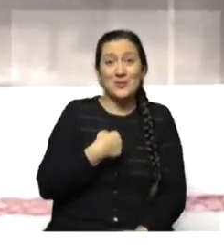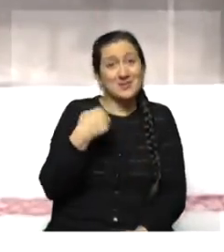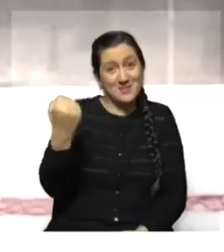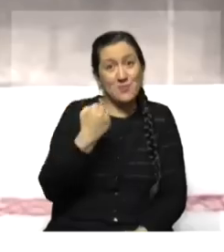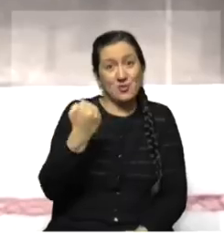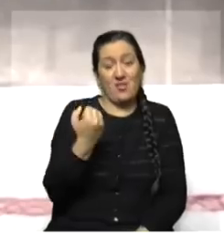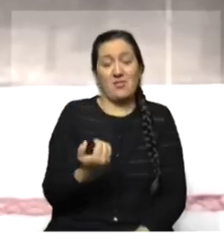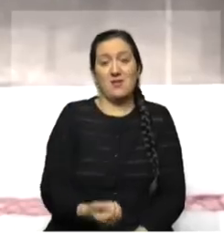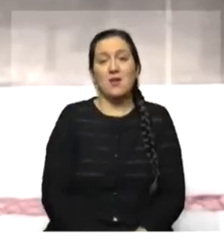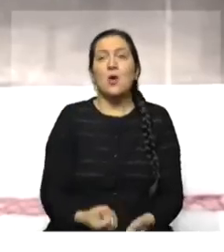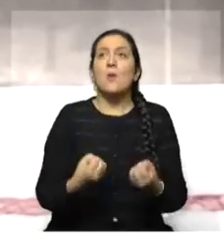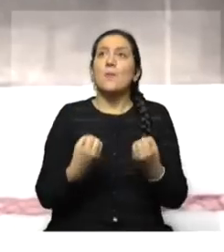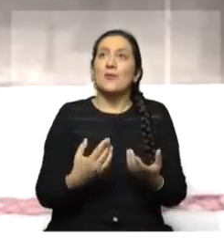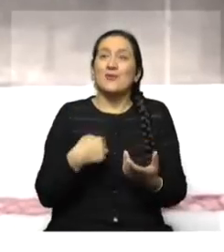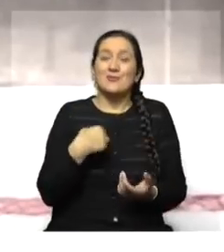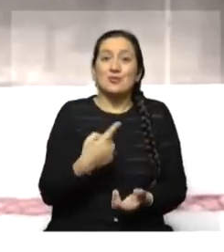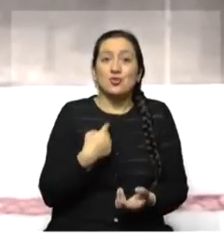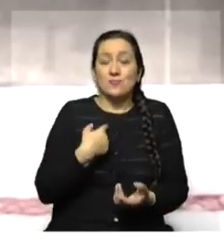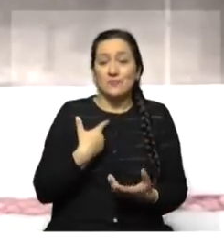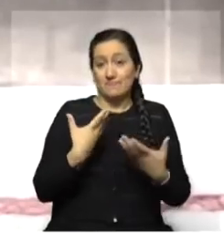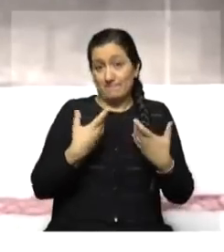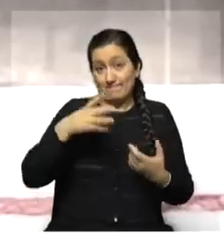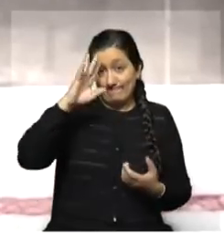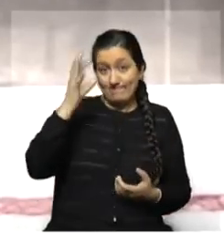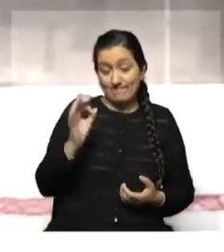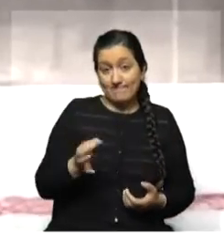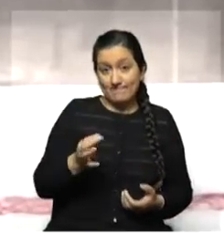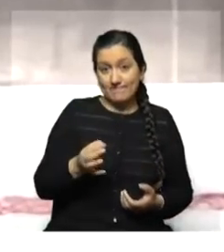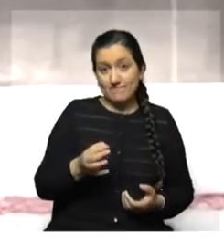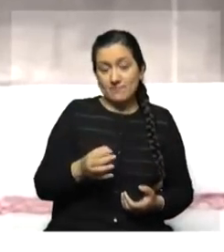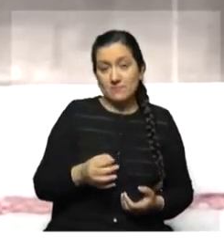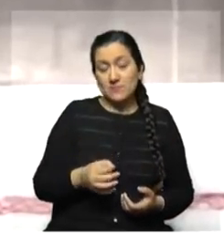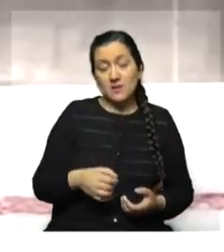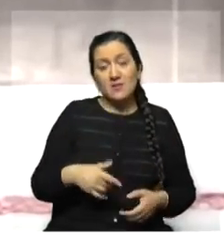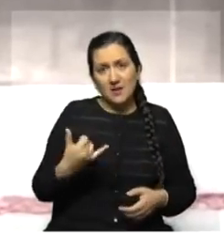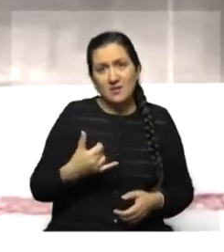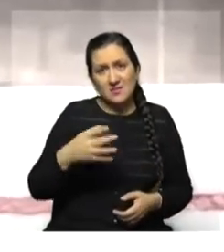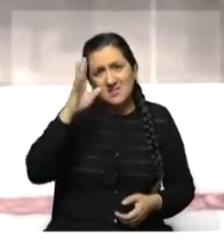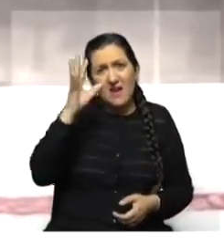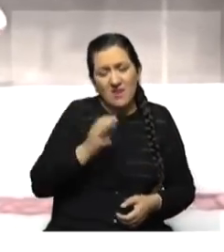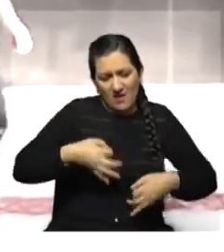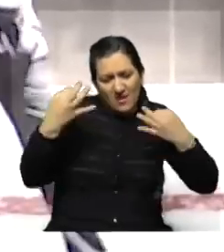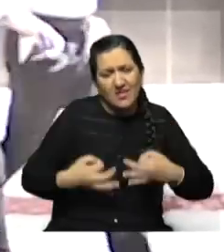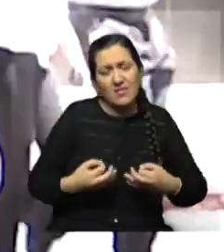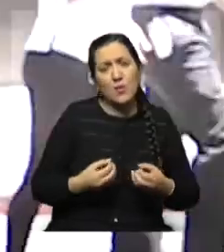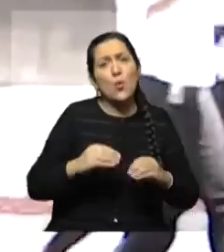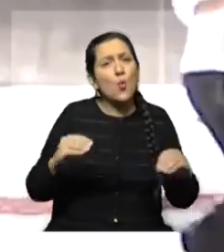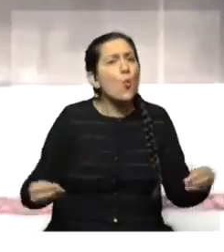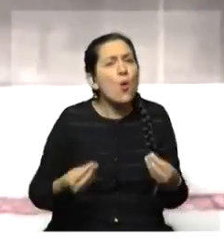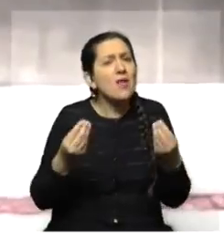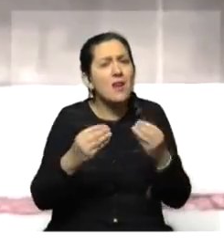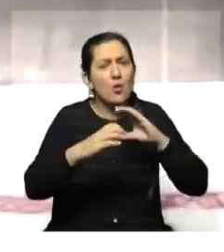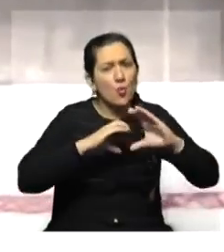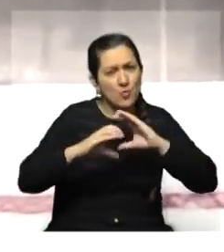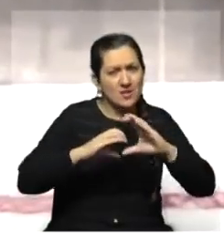de Vital importancia porque nosotros lo que queremos saber es llegar a la verdad material de Cuál era la comunicación el